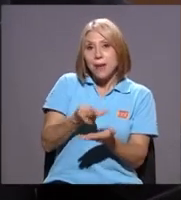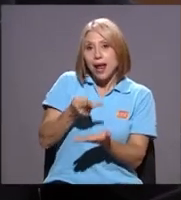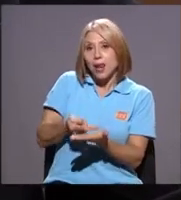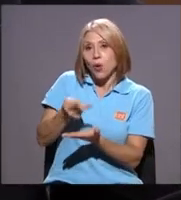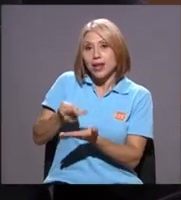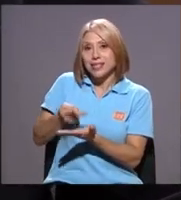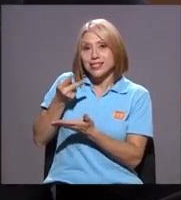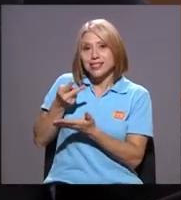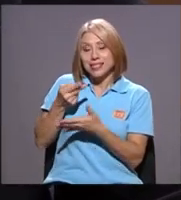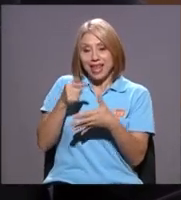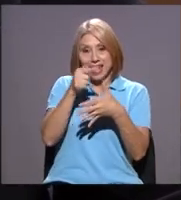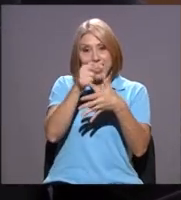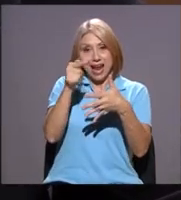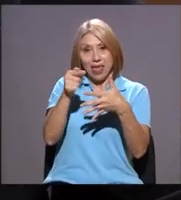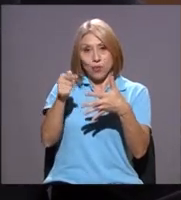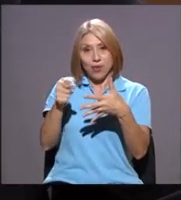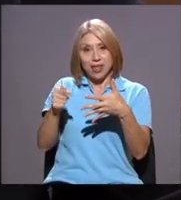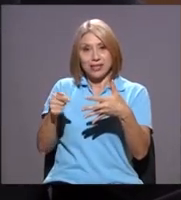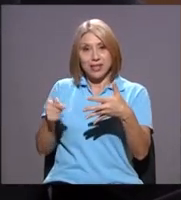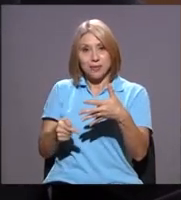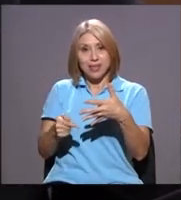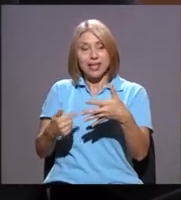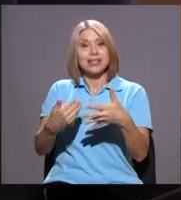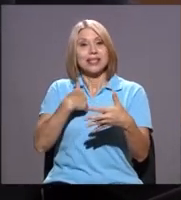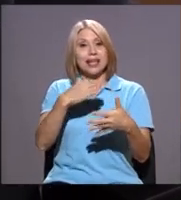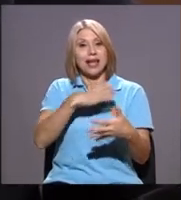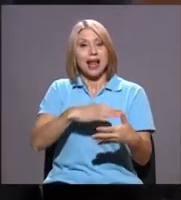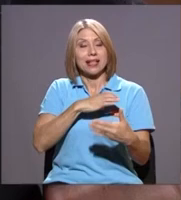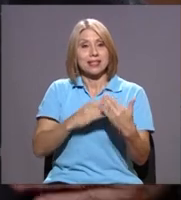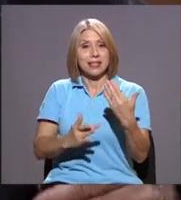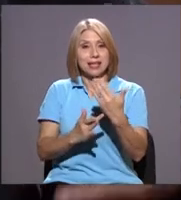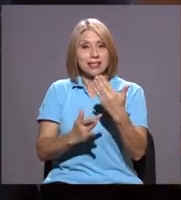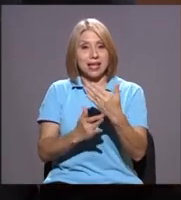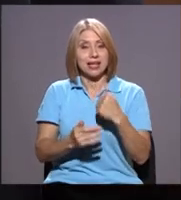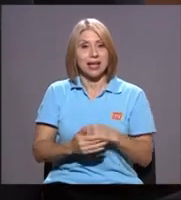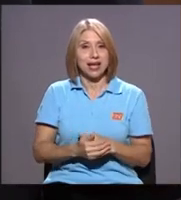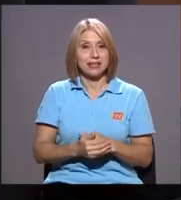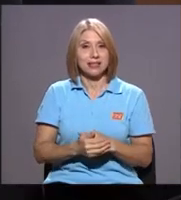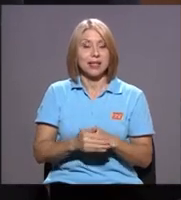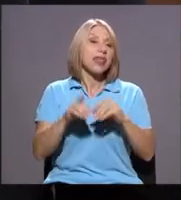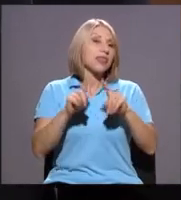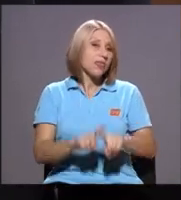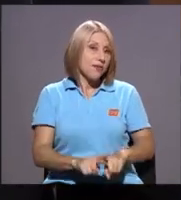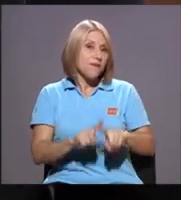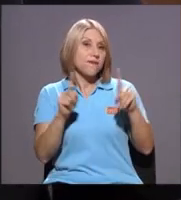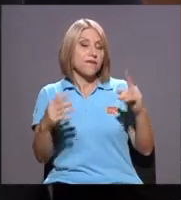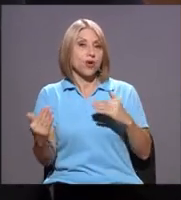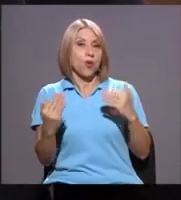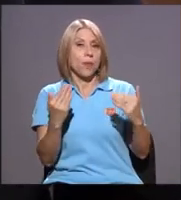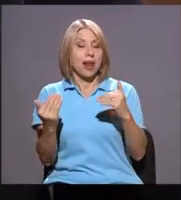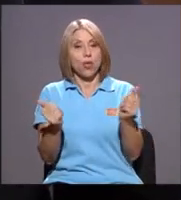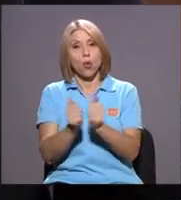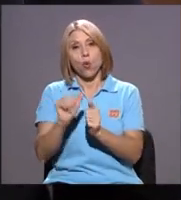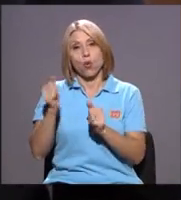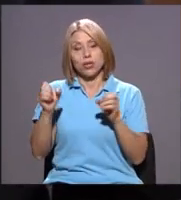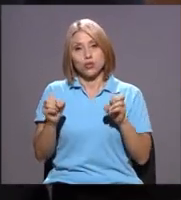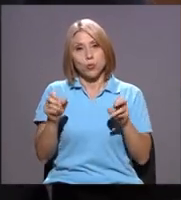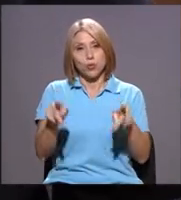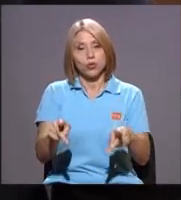metas tiene características técnicas, a diferencia de otras, en otras